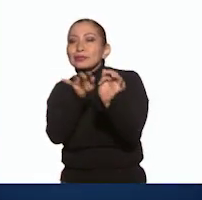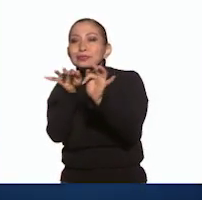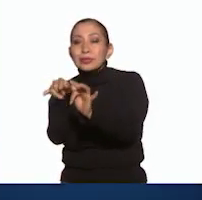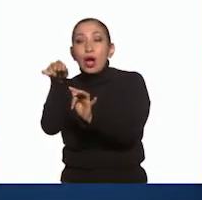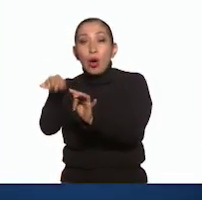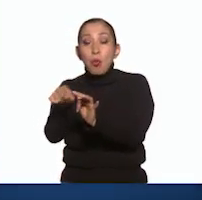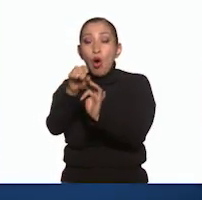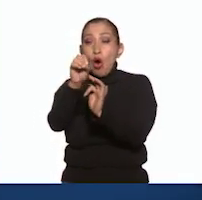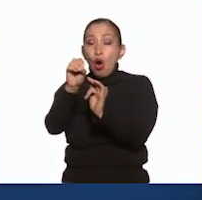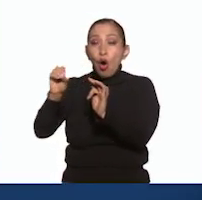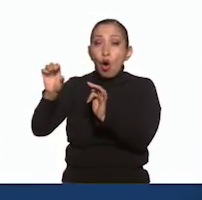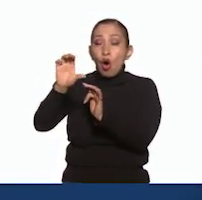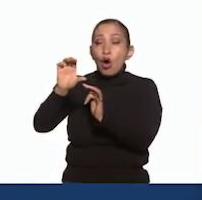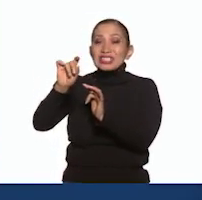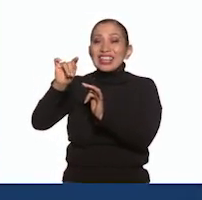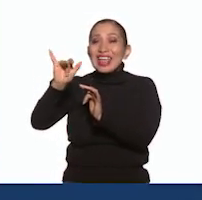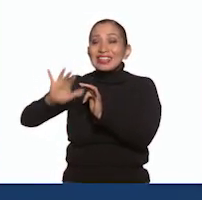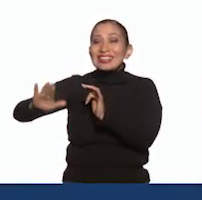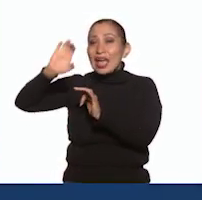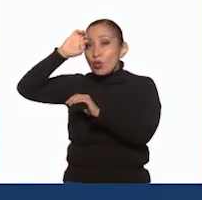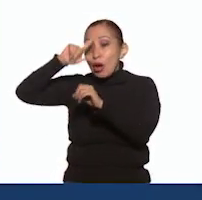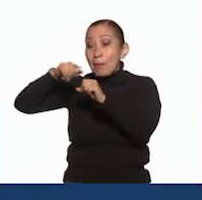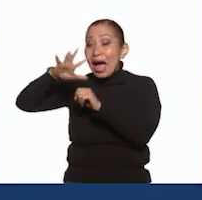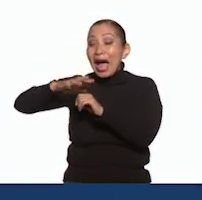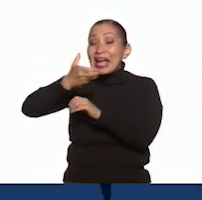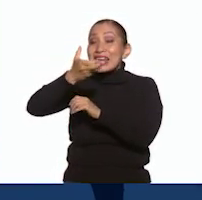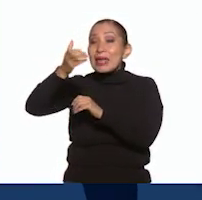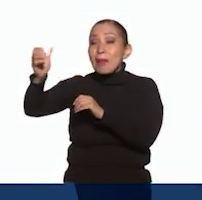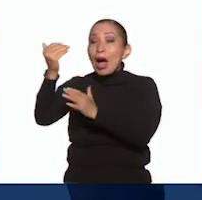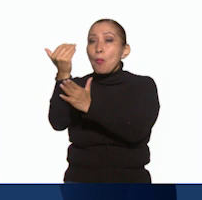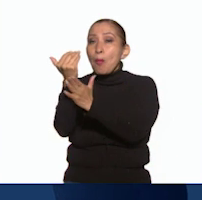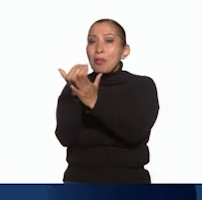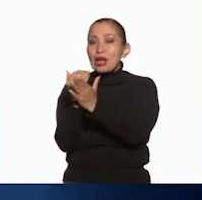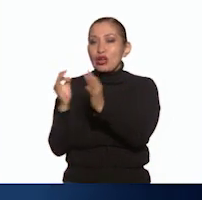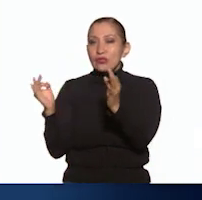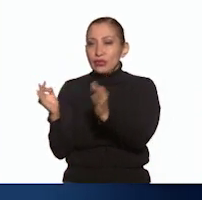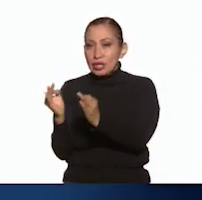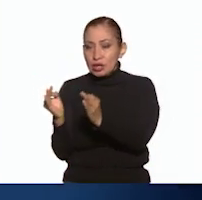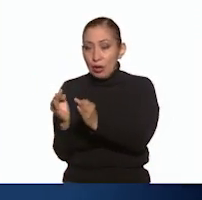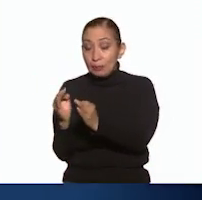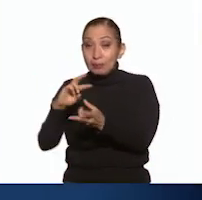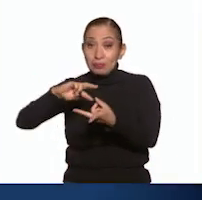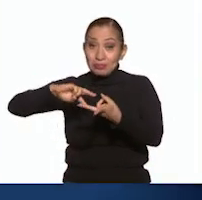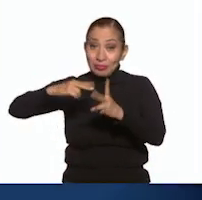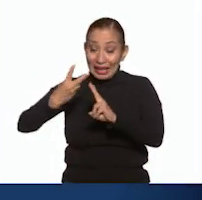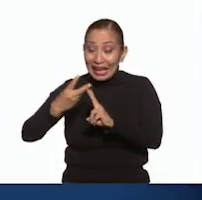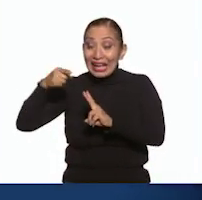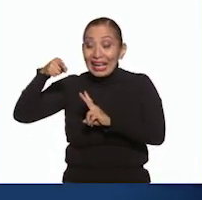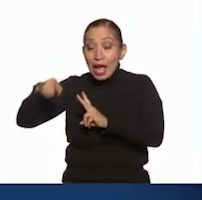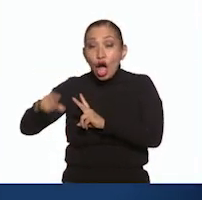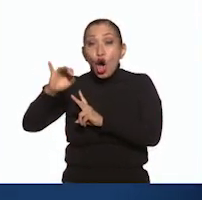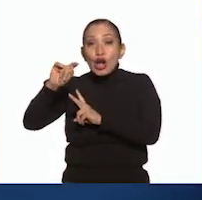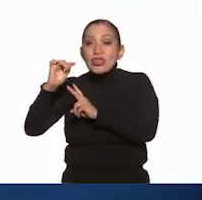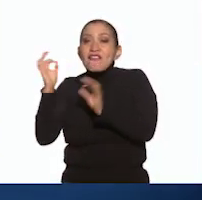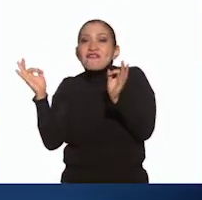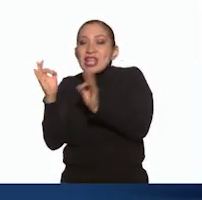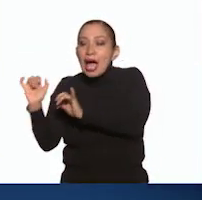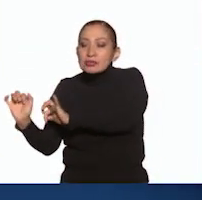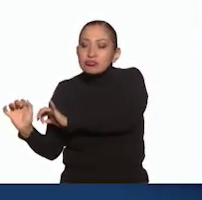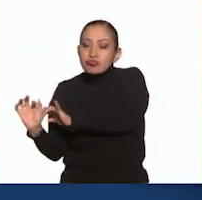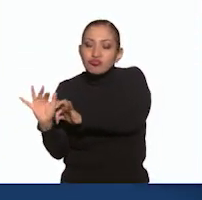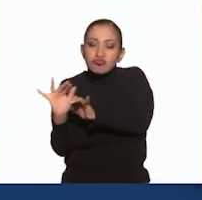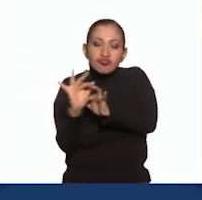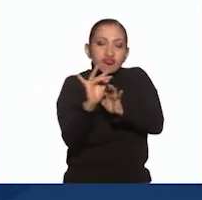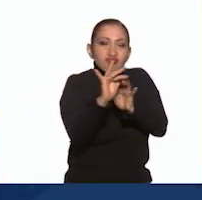como el occidente de Europa, haciendo que los climas sean menos fríos. Por el contrario, las corrientes frías que se